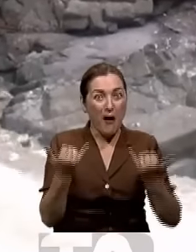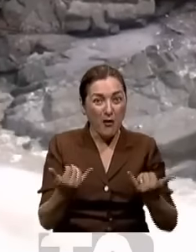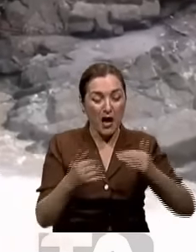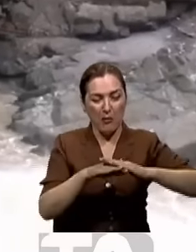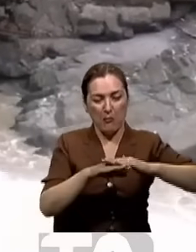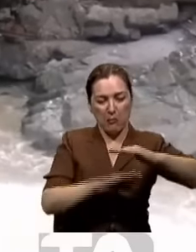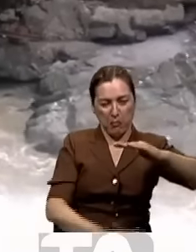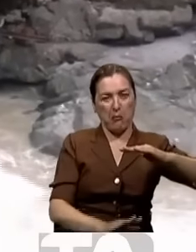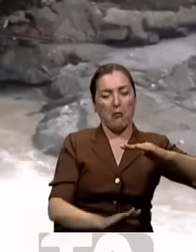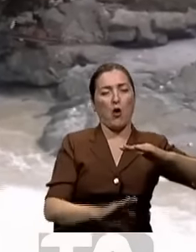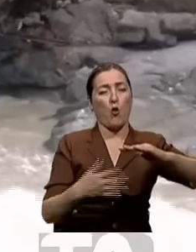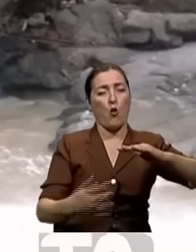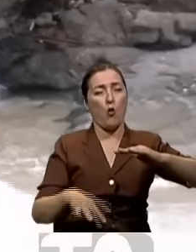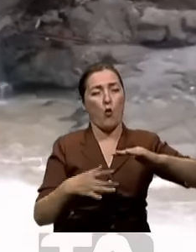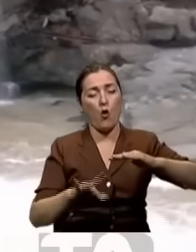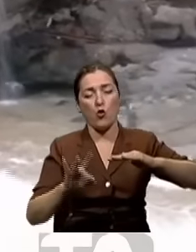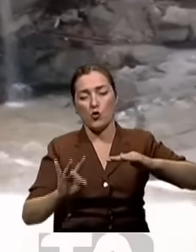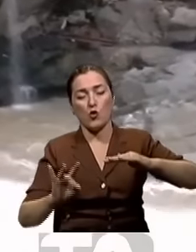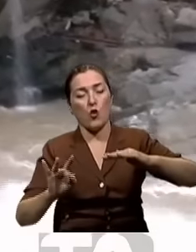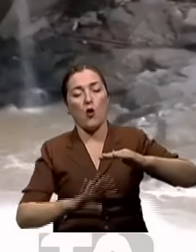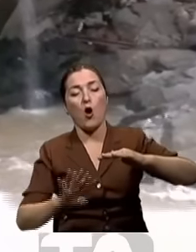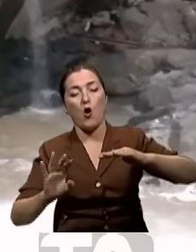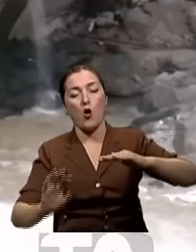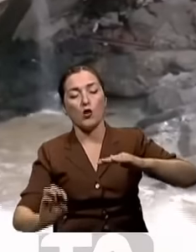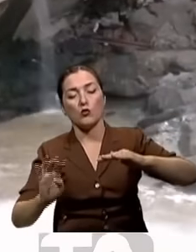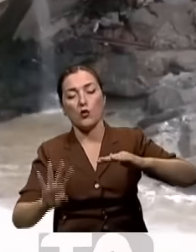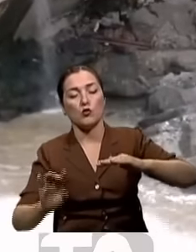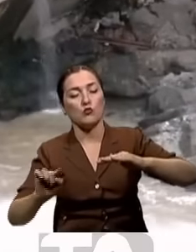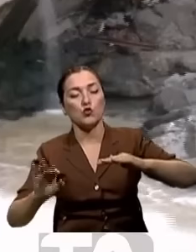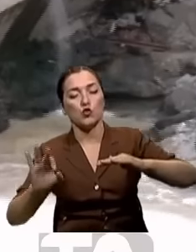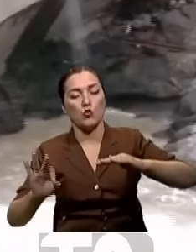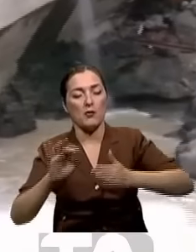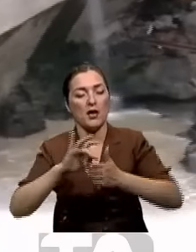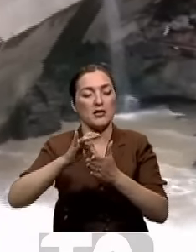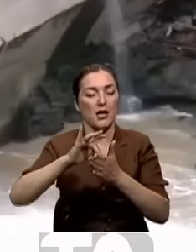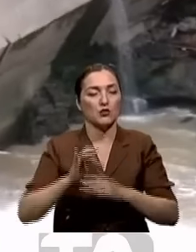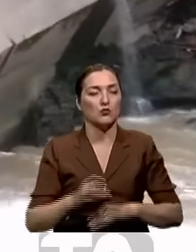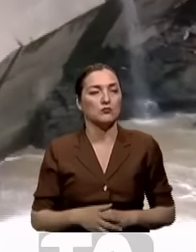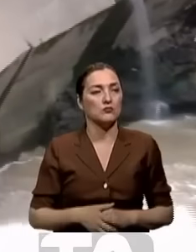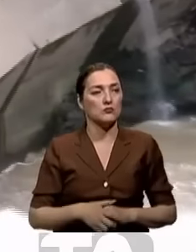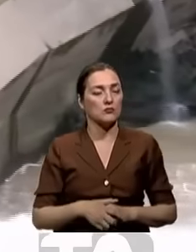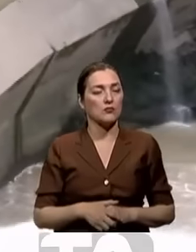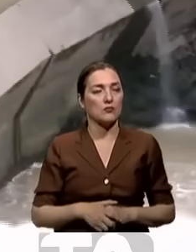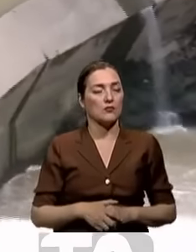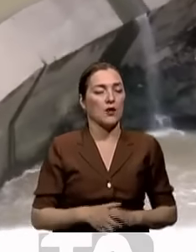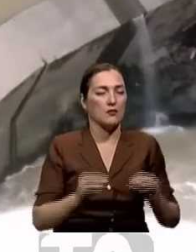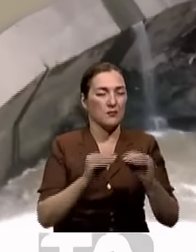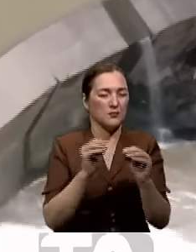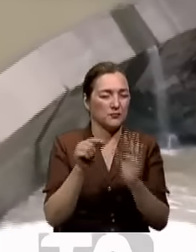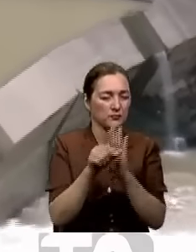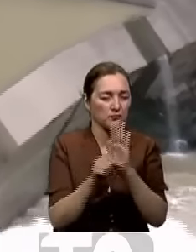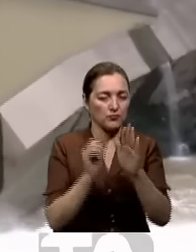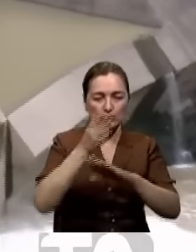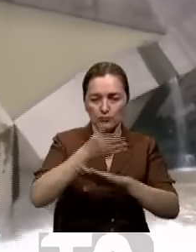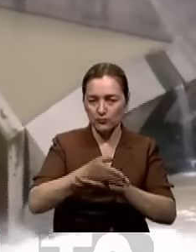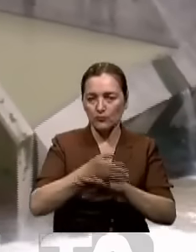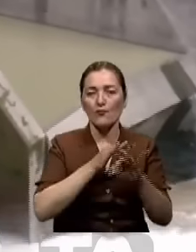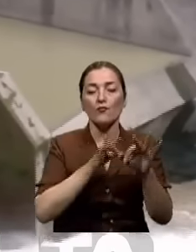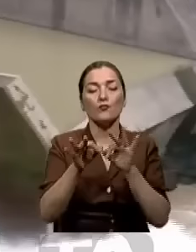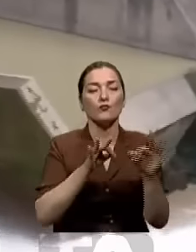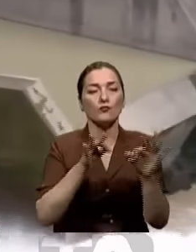490.9, lo que también pone en riesgo a esta central. Nosotros haremos más adelante un recorrido por